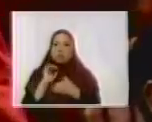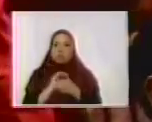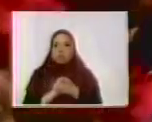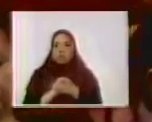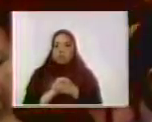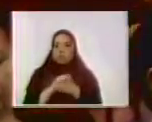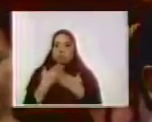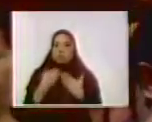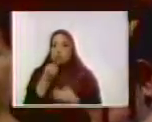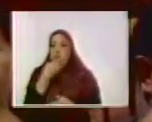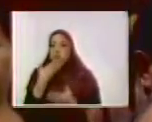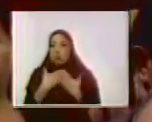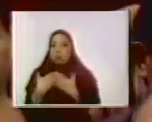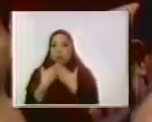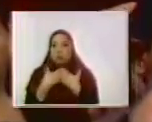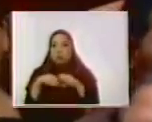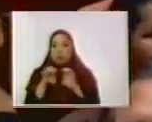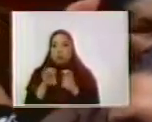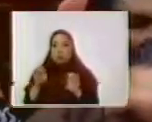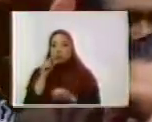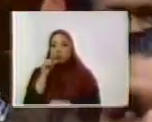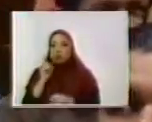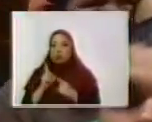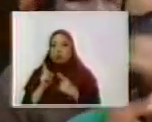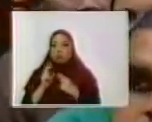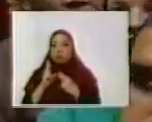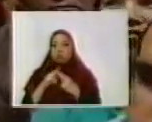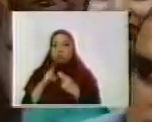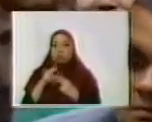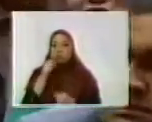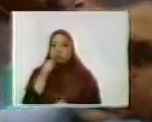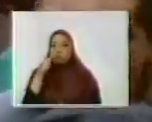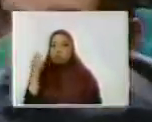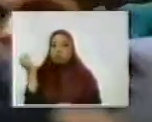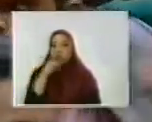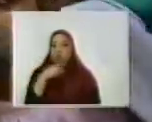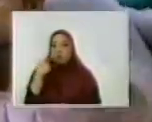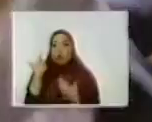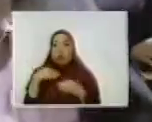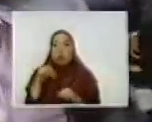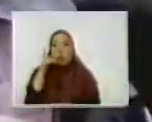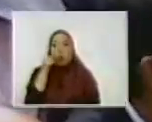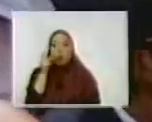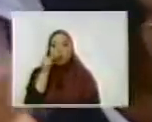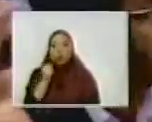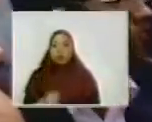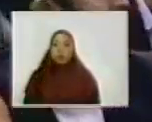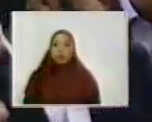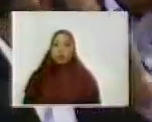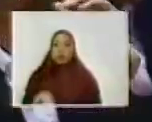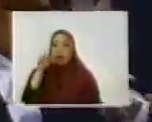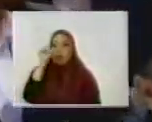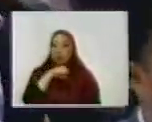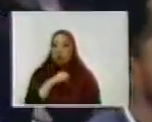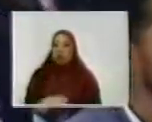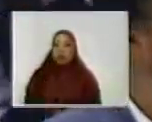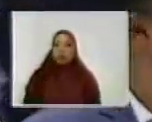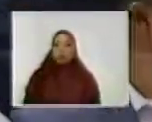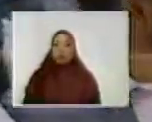¿cómo está Esteban? Ahí está, los constituyentes y las constituyentes que estén de acuerdo a hacerlo con la señal de costumbre. Aprobado.